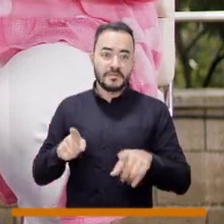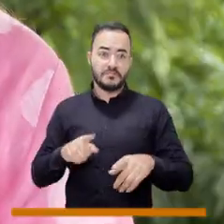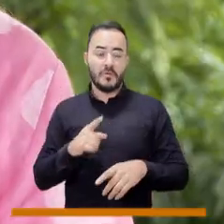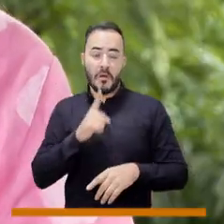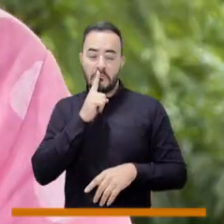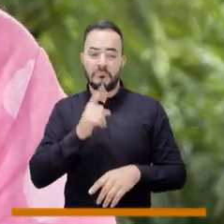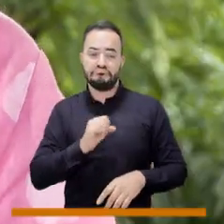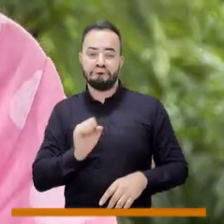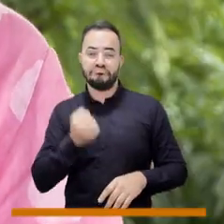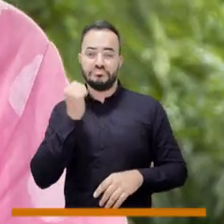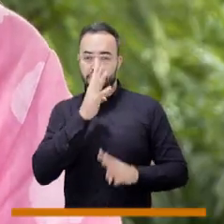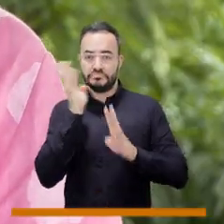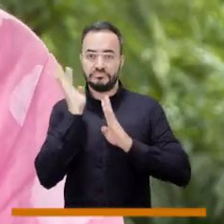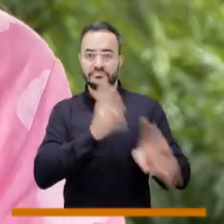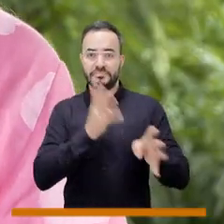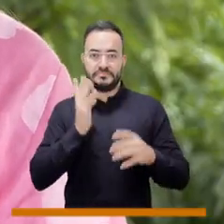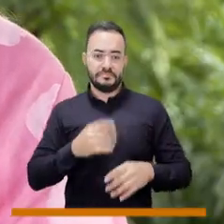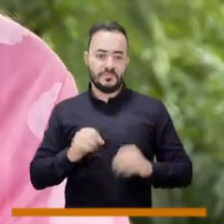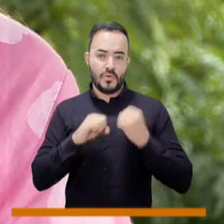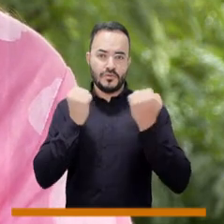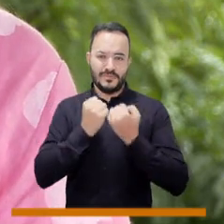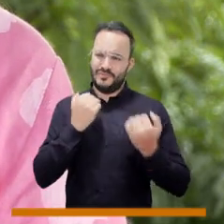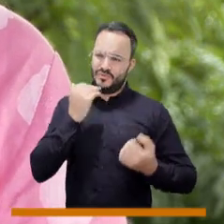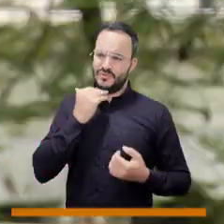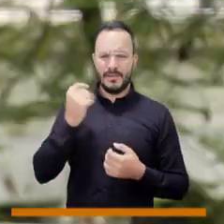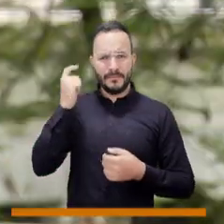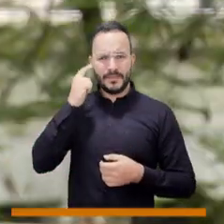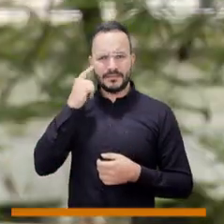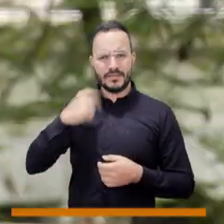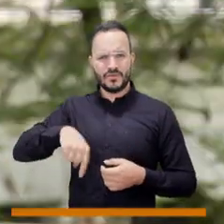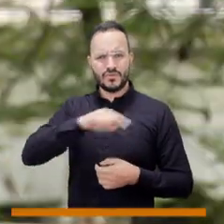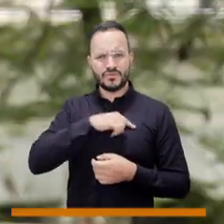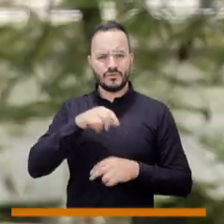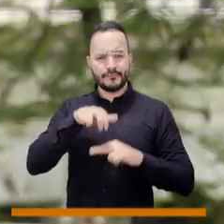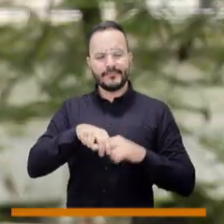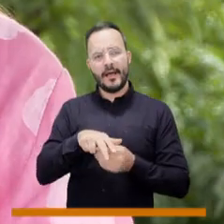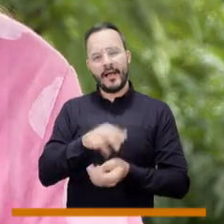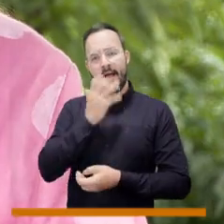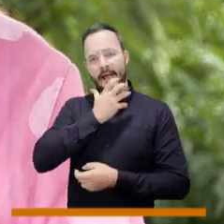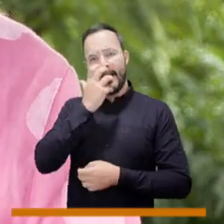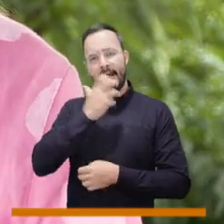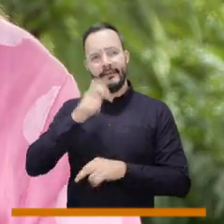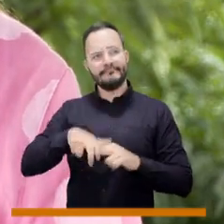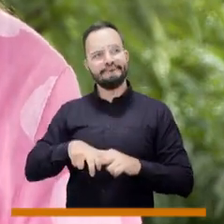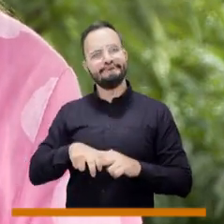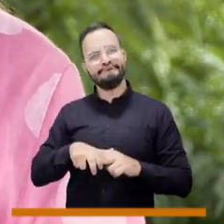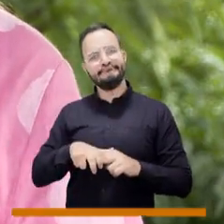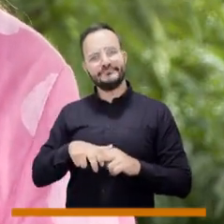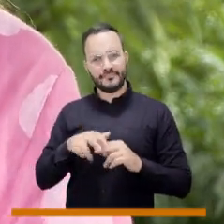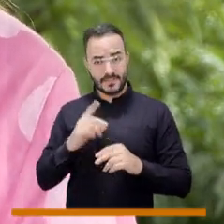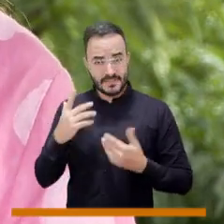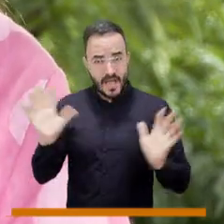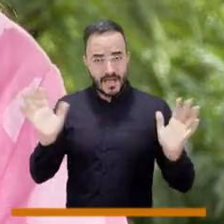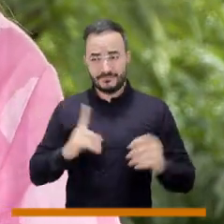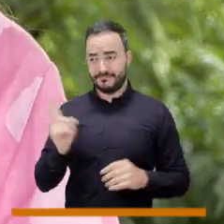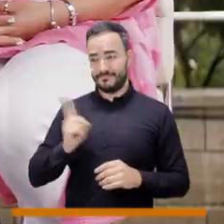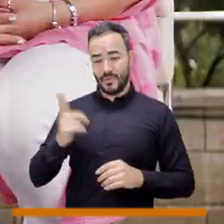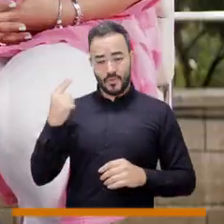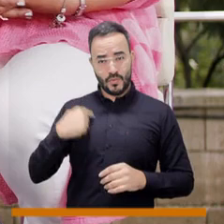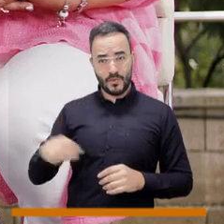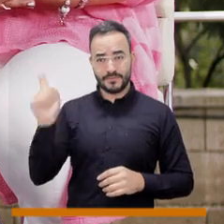es faltarnos al respeto. A veces creería yo que ellos piensan que de pronto los concejales estamos simplemente sentados calentando curul, y para mí no es